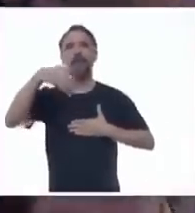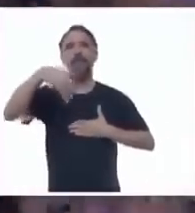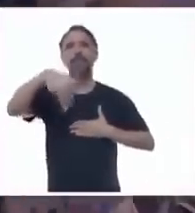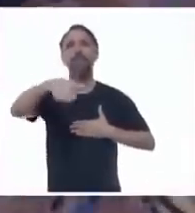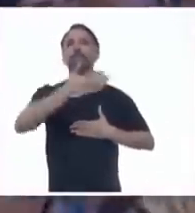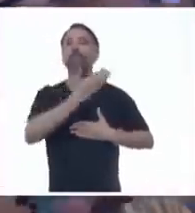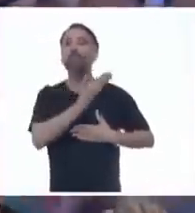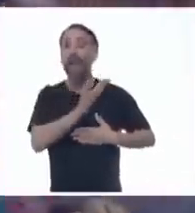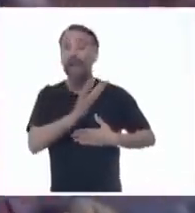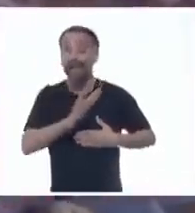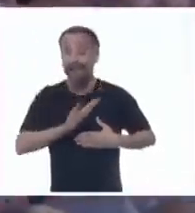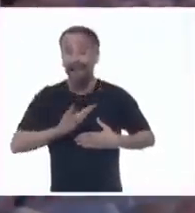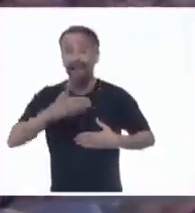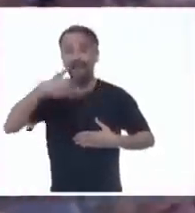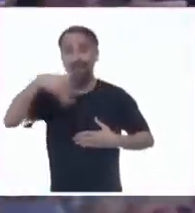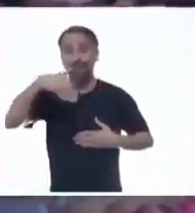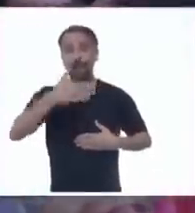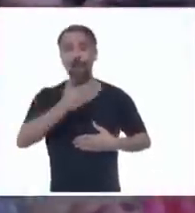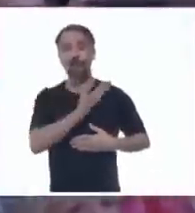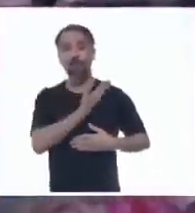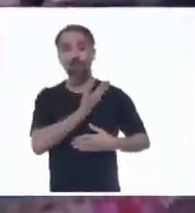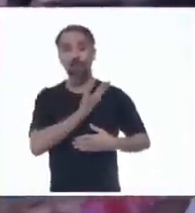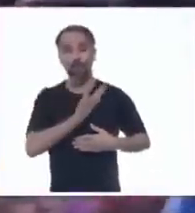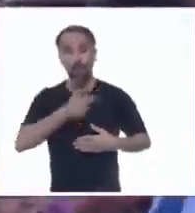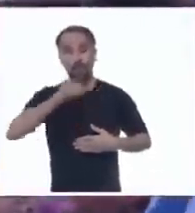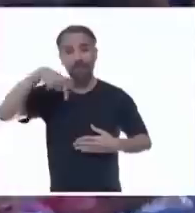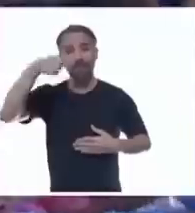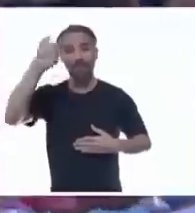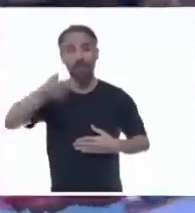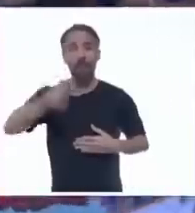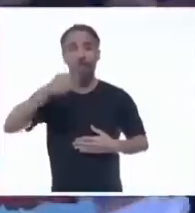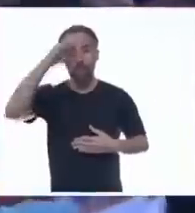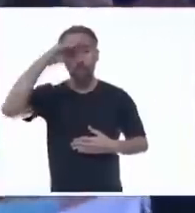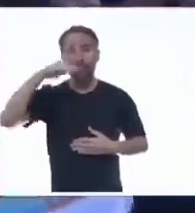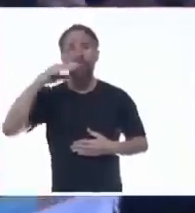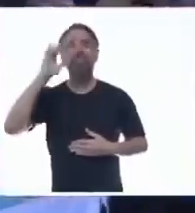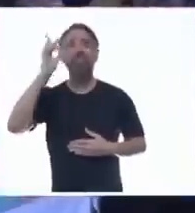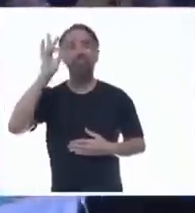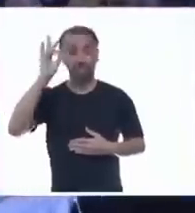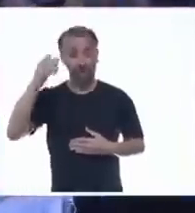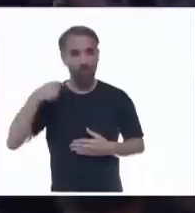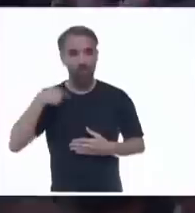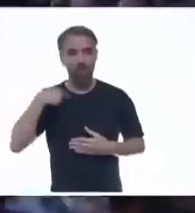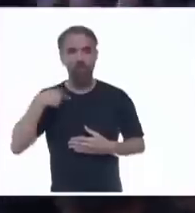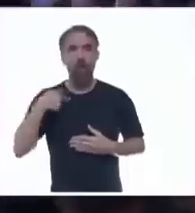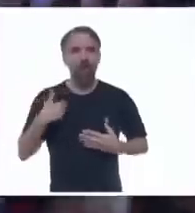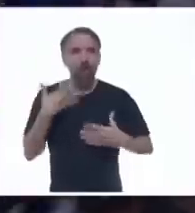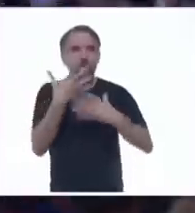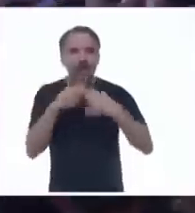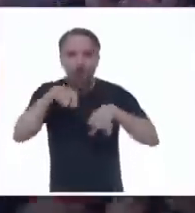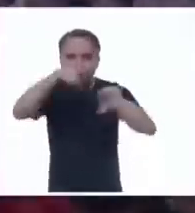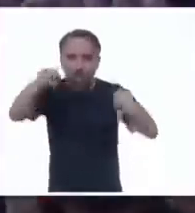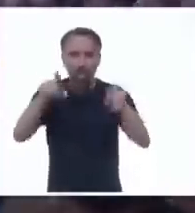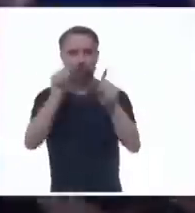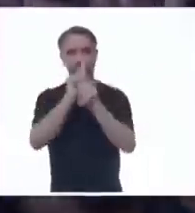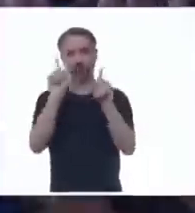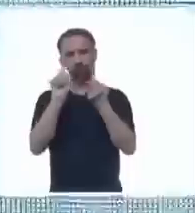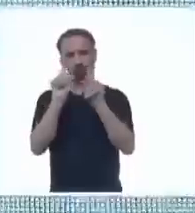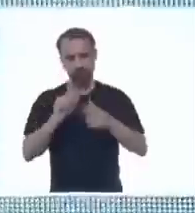Sepan que como presidente desde el 10 de diciembre no les voy a fallar.